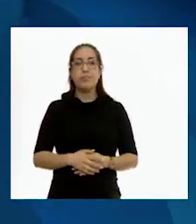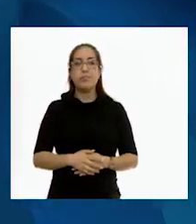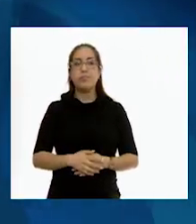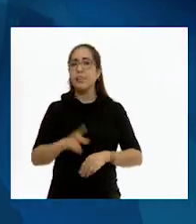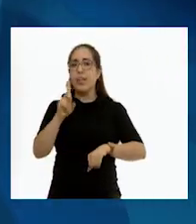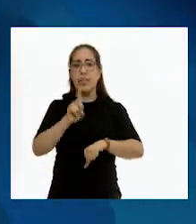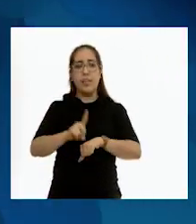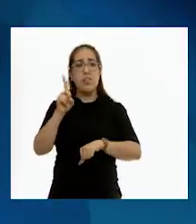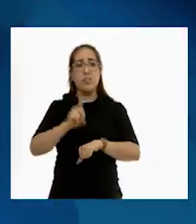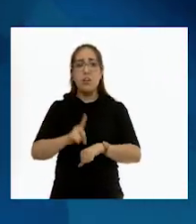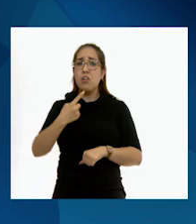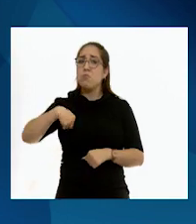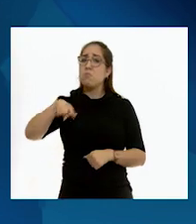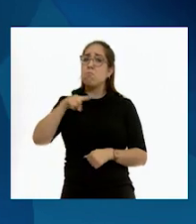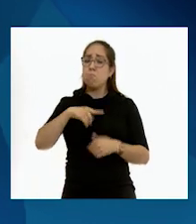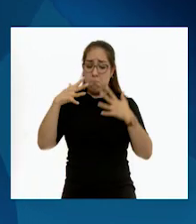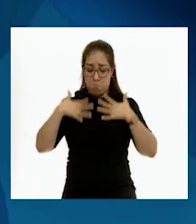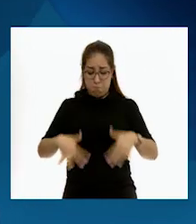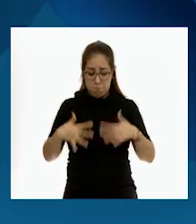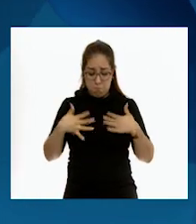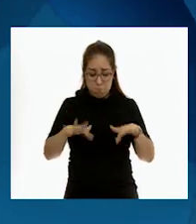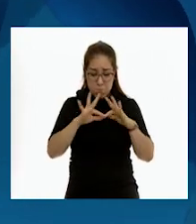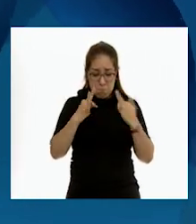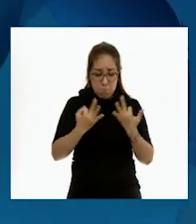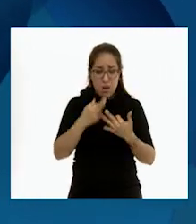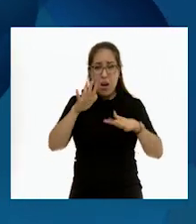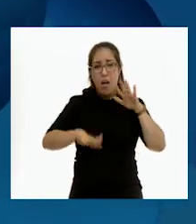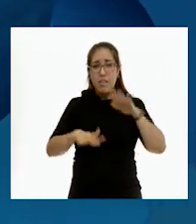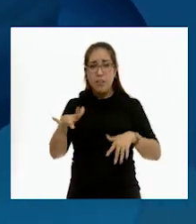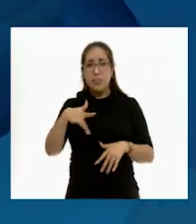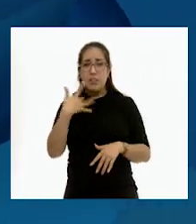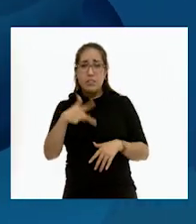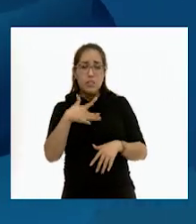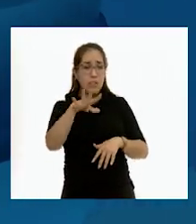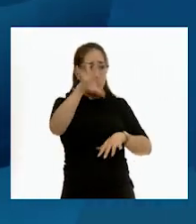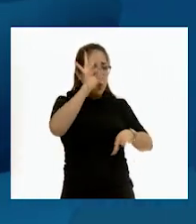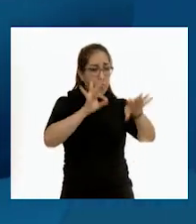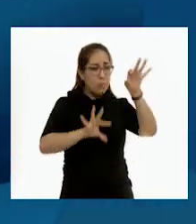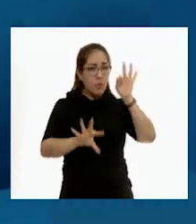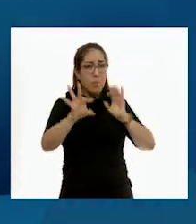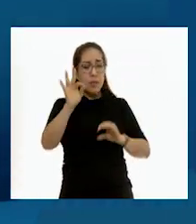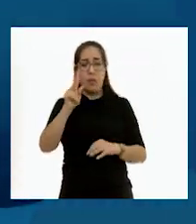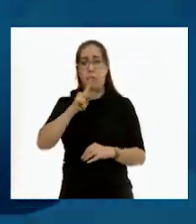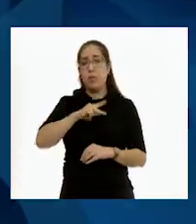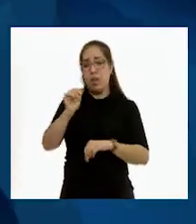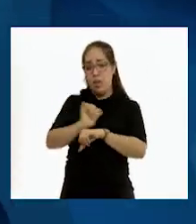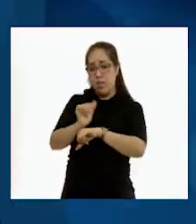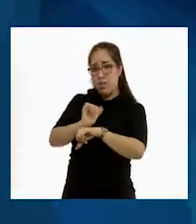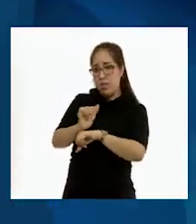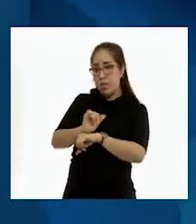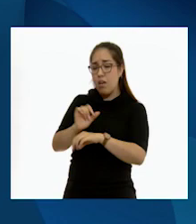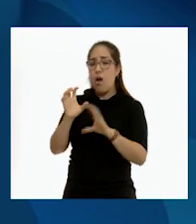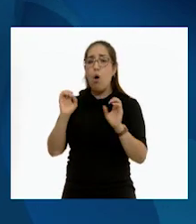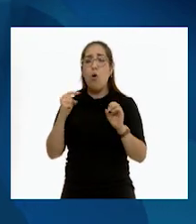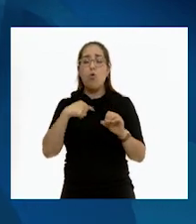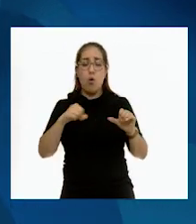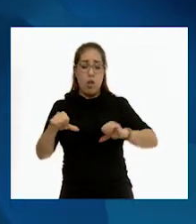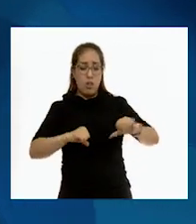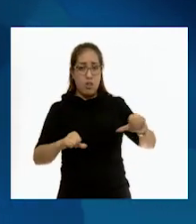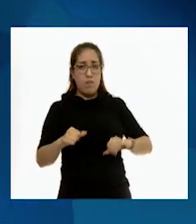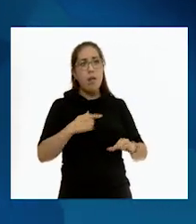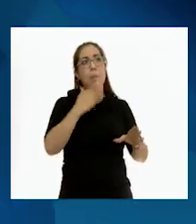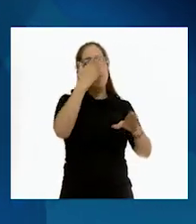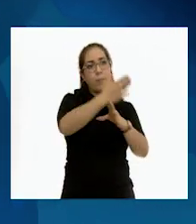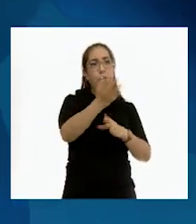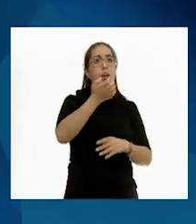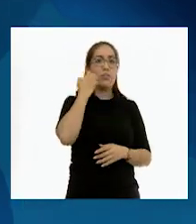Cotidianamente nos vestimos de diferentes formas, muchas veces dependiendo de las distintas actividades que vamos a realizar. Por ejemplo, para ir a la